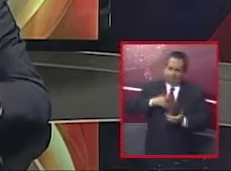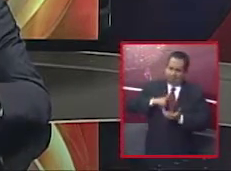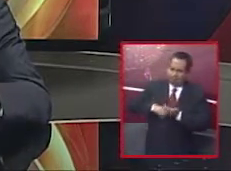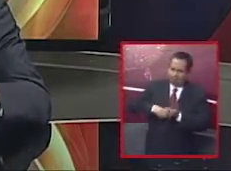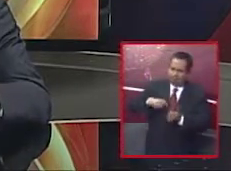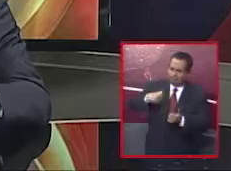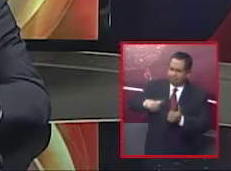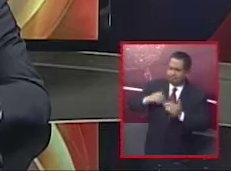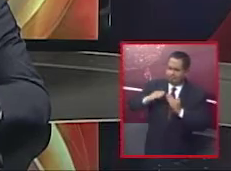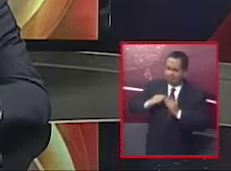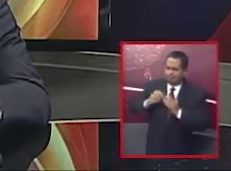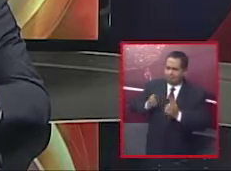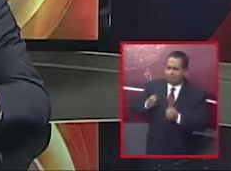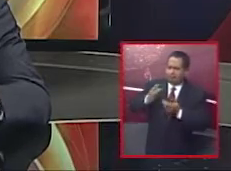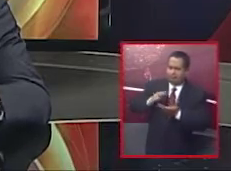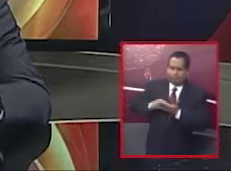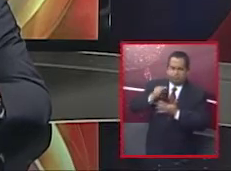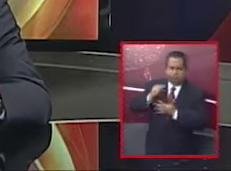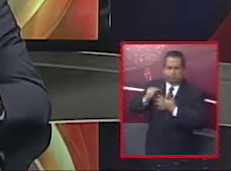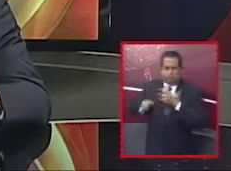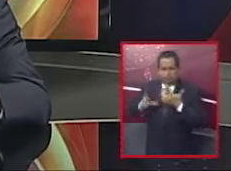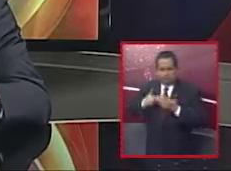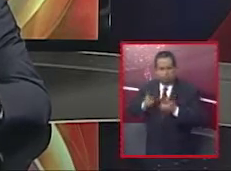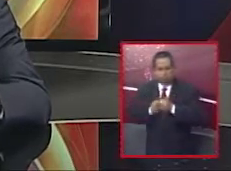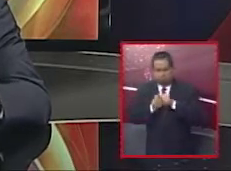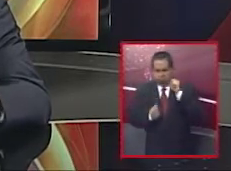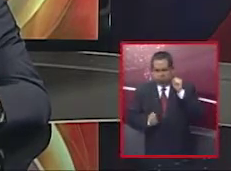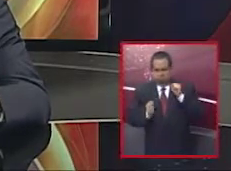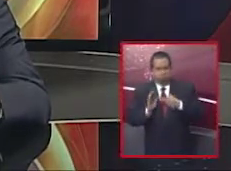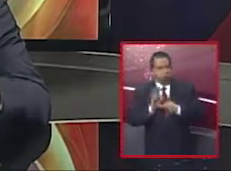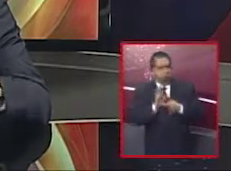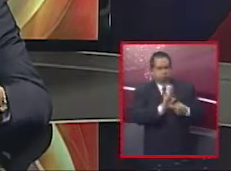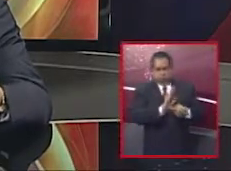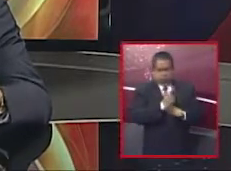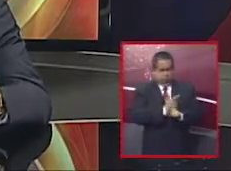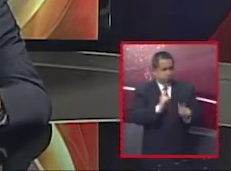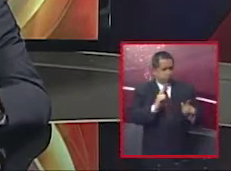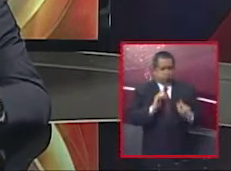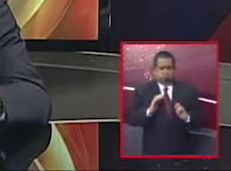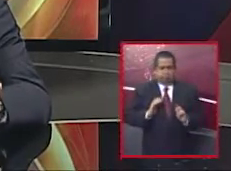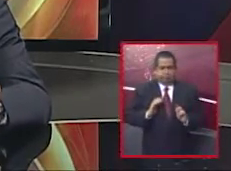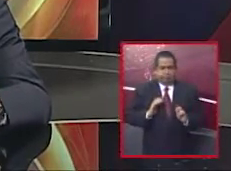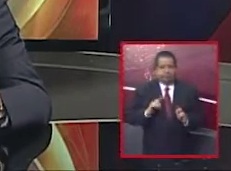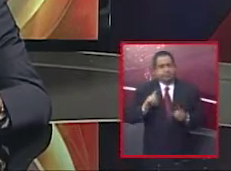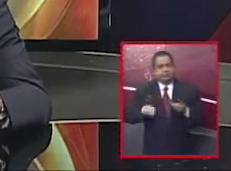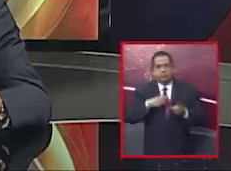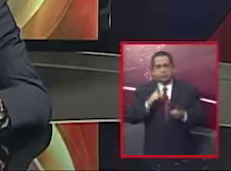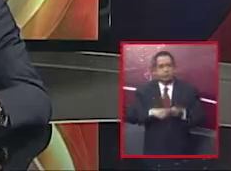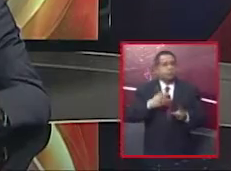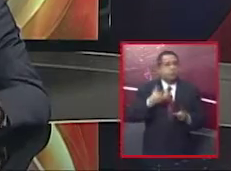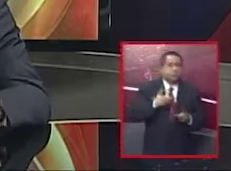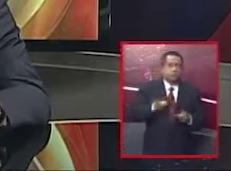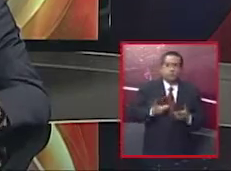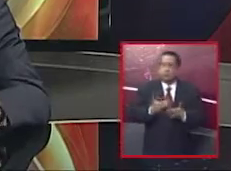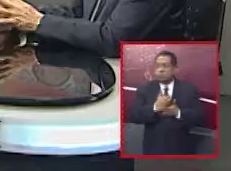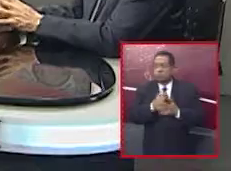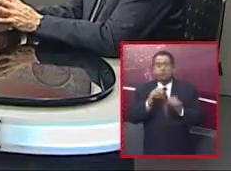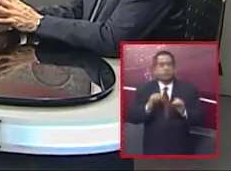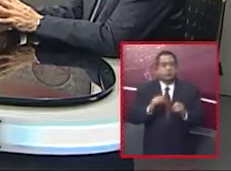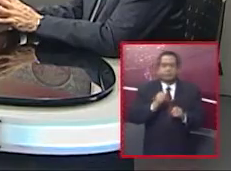funcionarios públicos, la declaración de intereses y la declaración